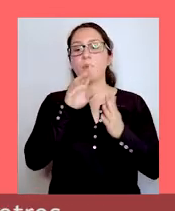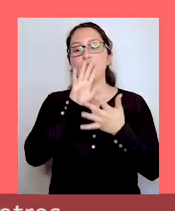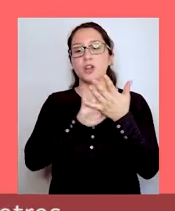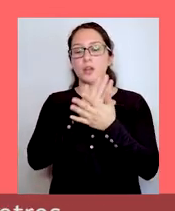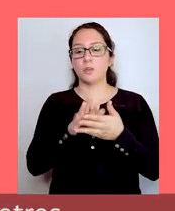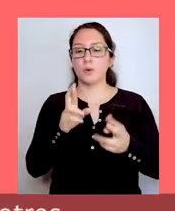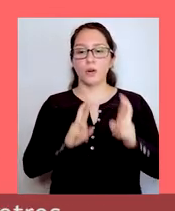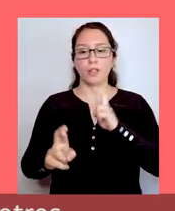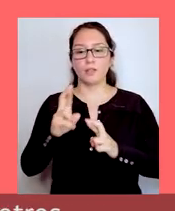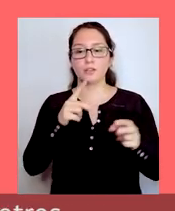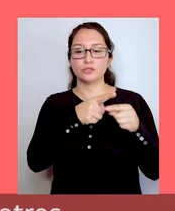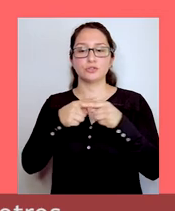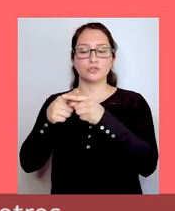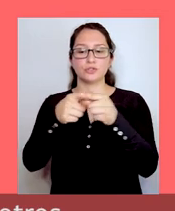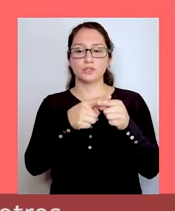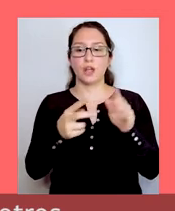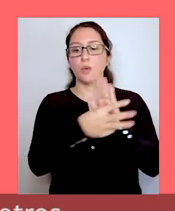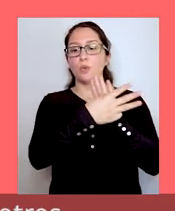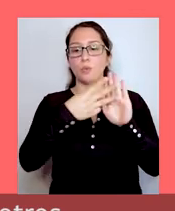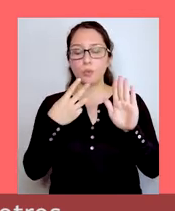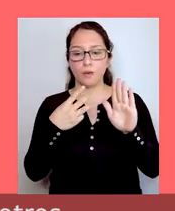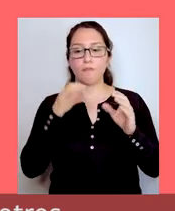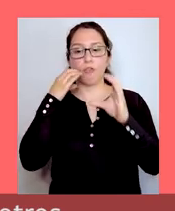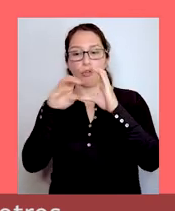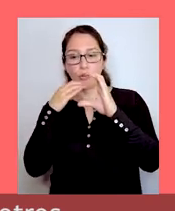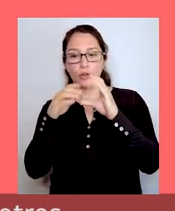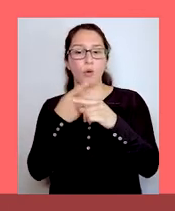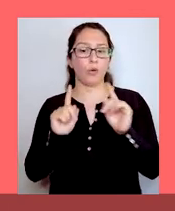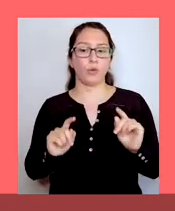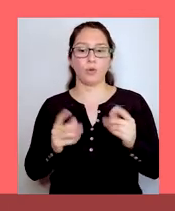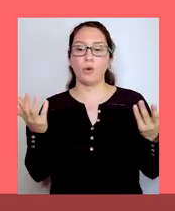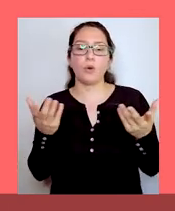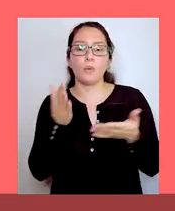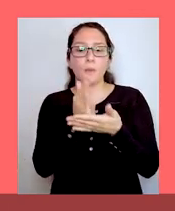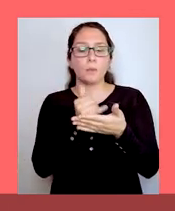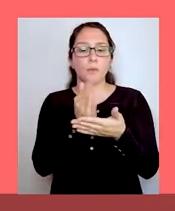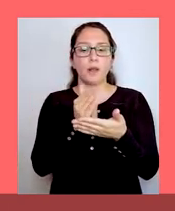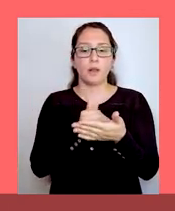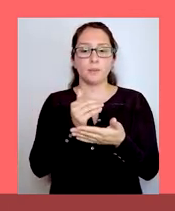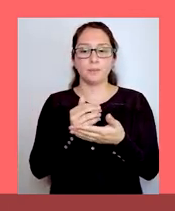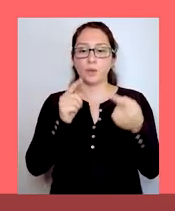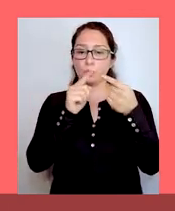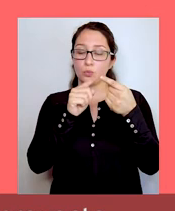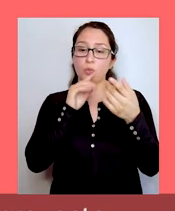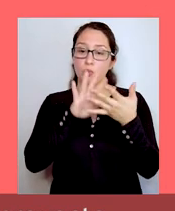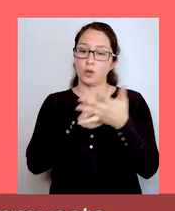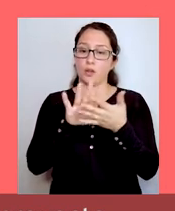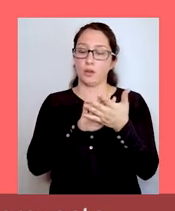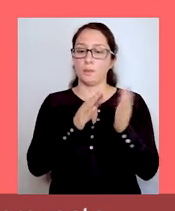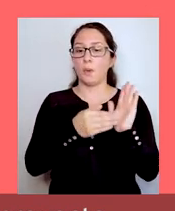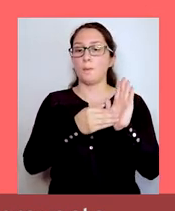sociales, correos electrónicos, páginas web, entre muchos otros. Para llevarlo a cabo, debes contemplar